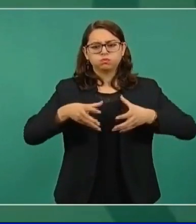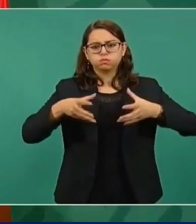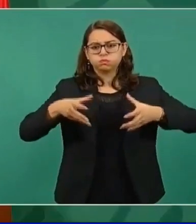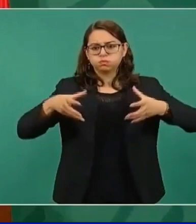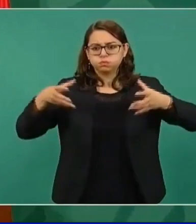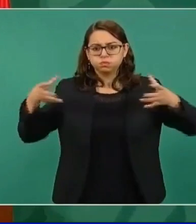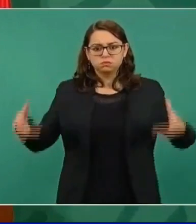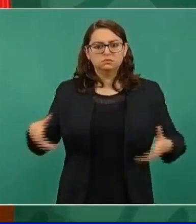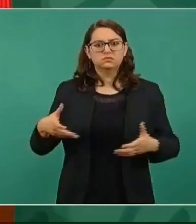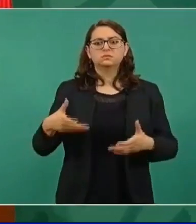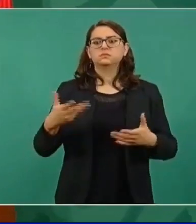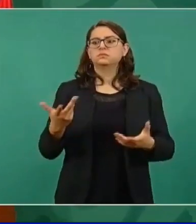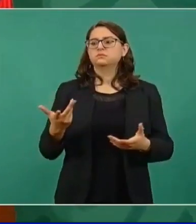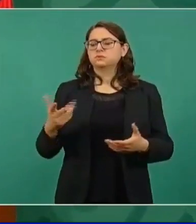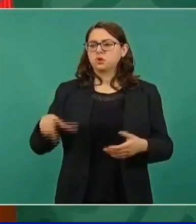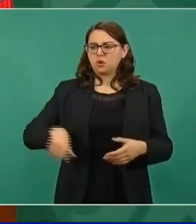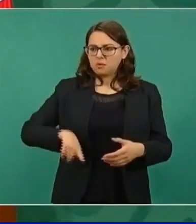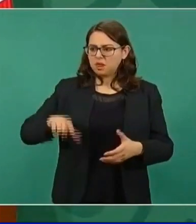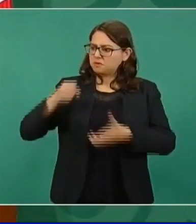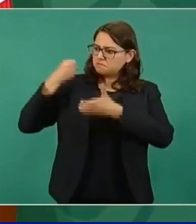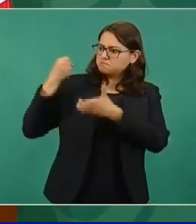Hubo mucha inversión pública